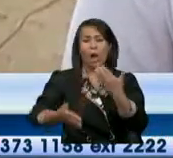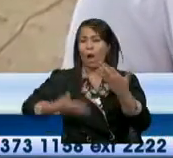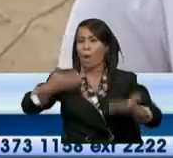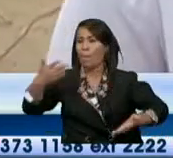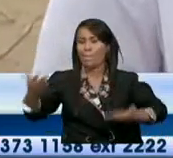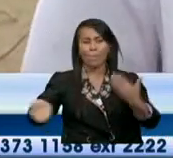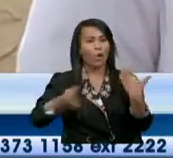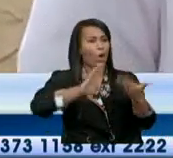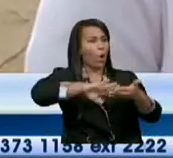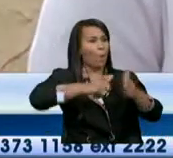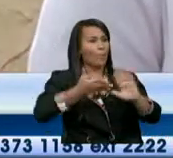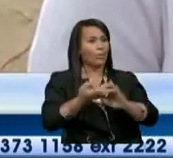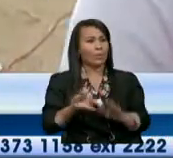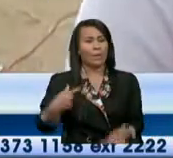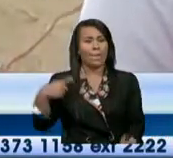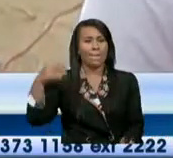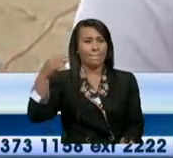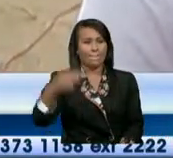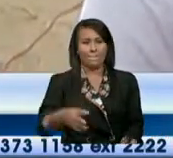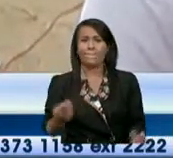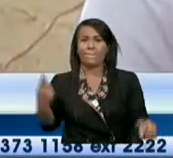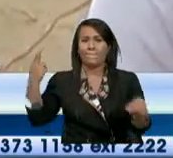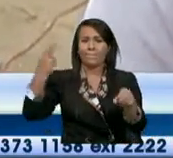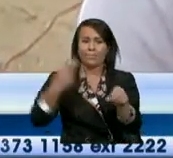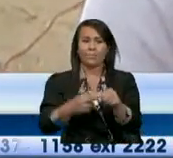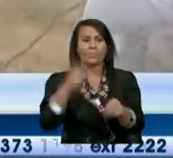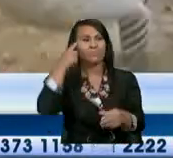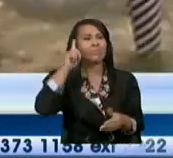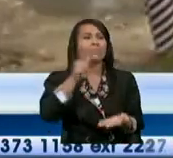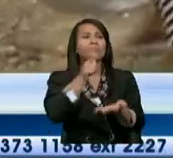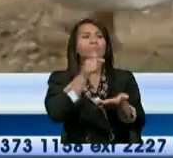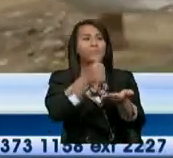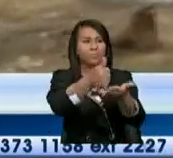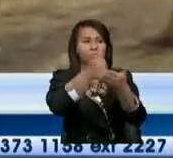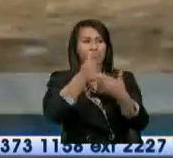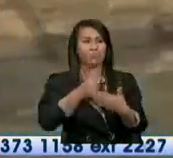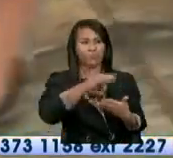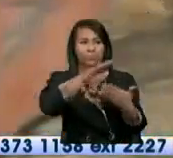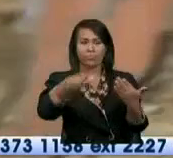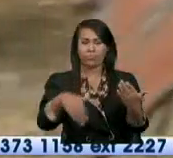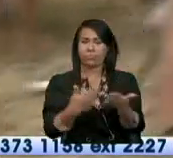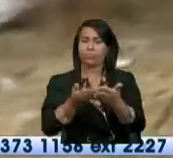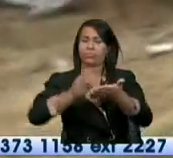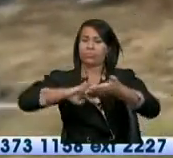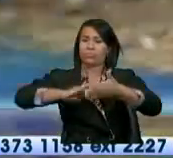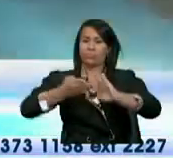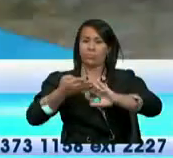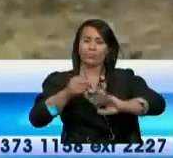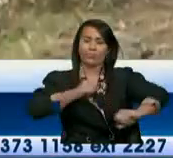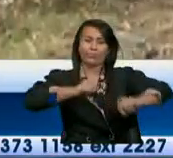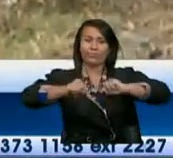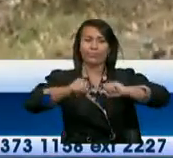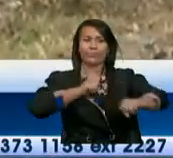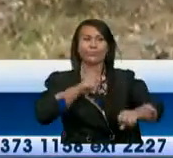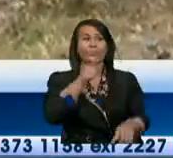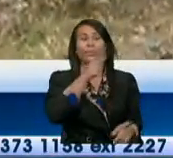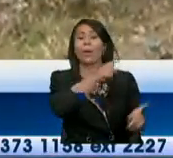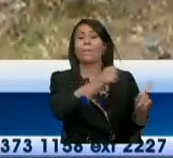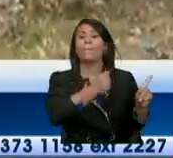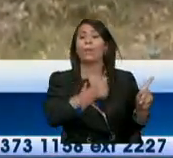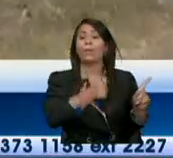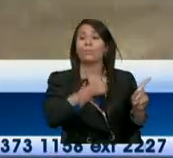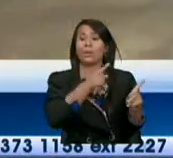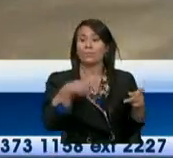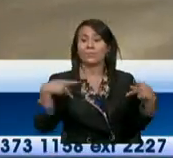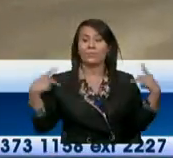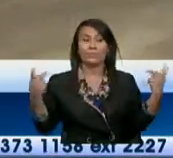comunidad se involucre porque el beneficio es para todos. Esta acción fue gestionada por los propios vecinos,